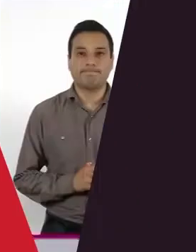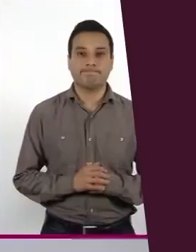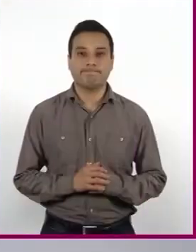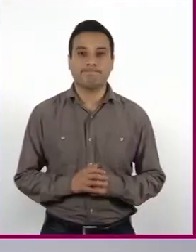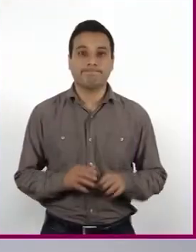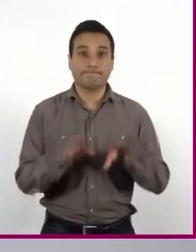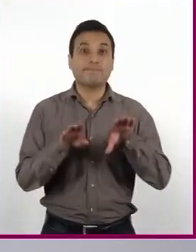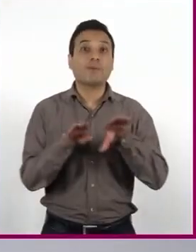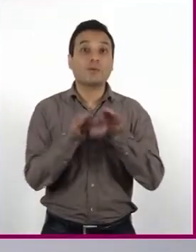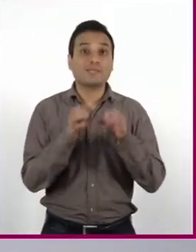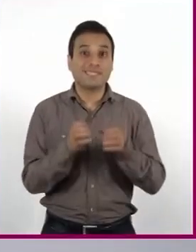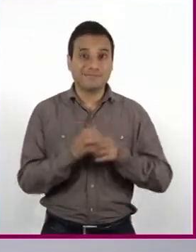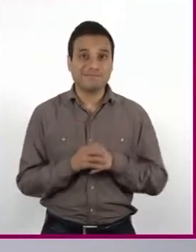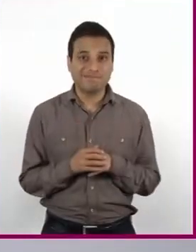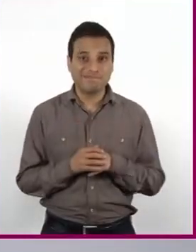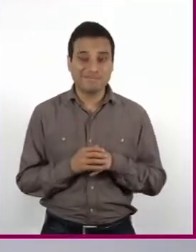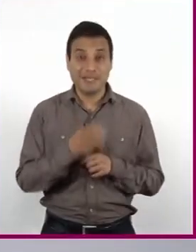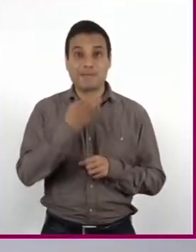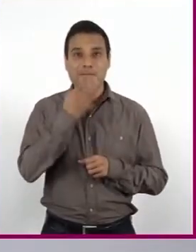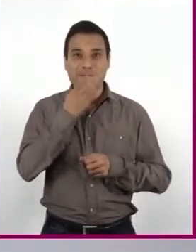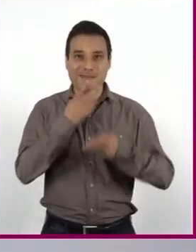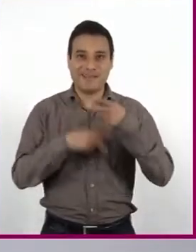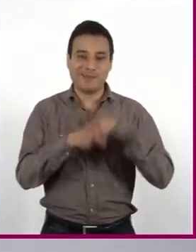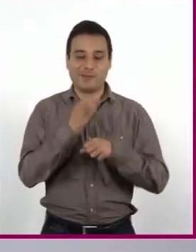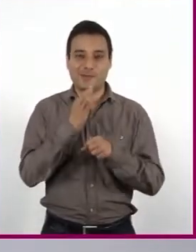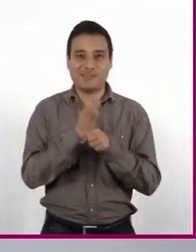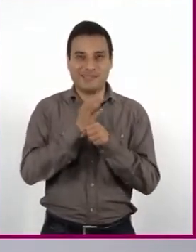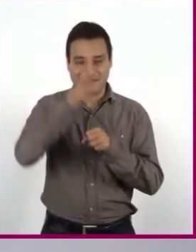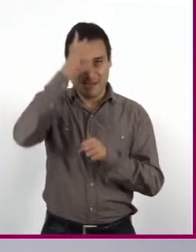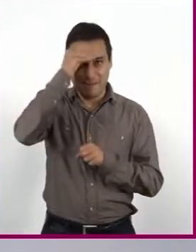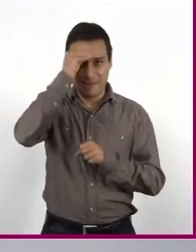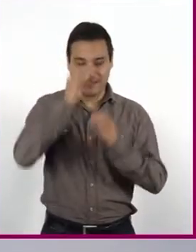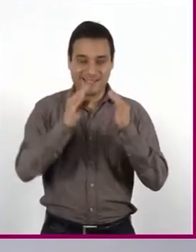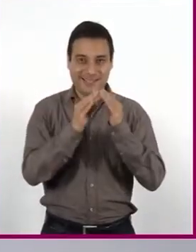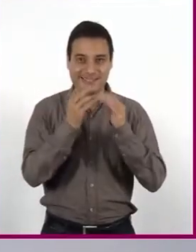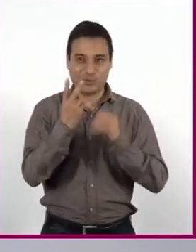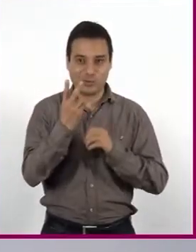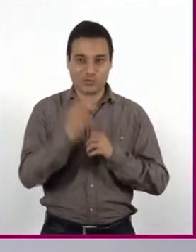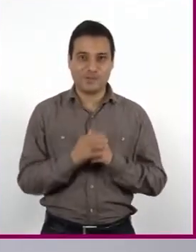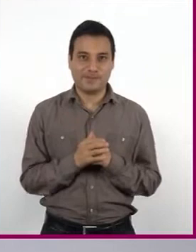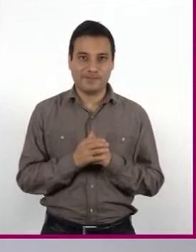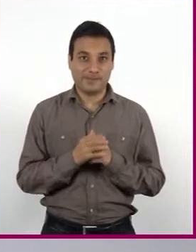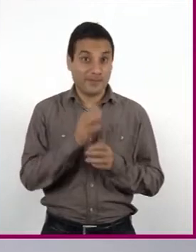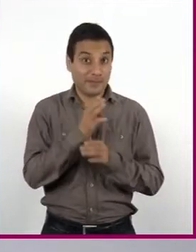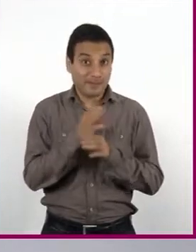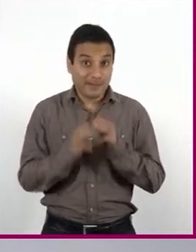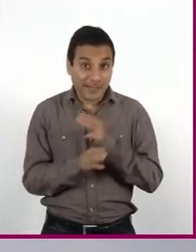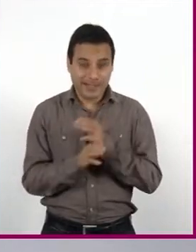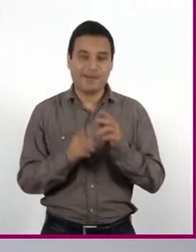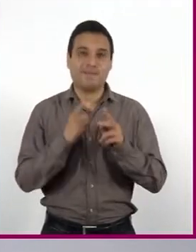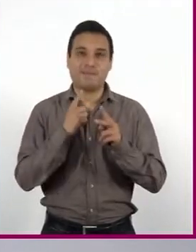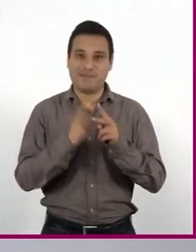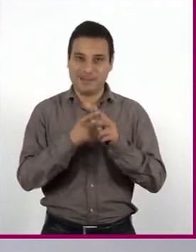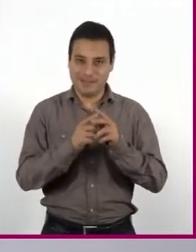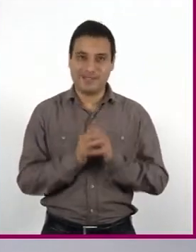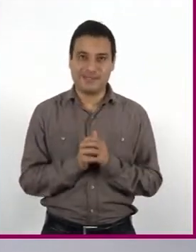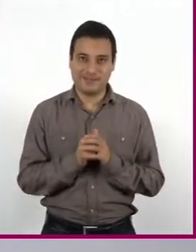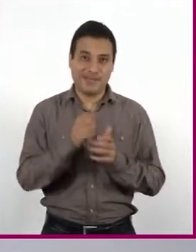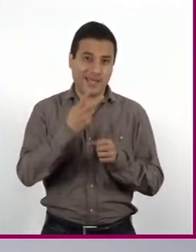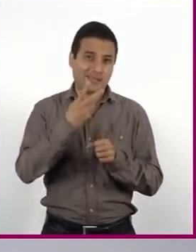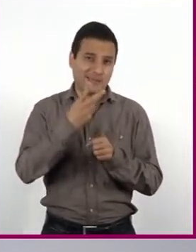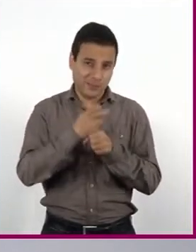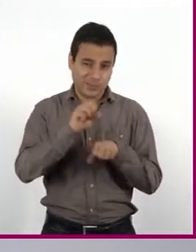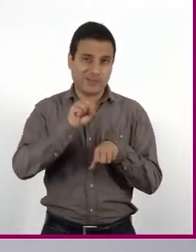¿Cómo están? Les damos la bienvenida a Aprende en Casa 2. Esta sesión corresponde a la asignatura de Matemáticas para segundo grado